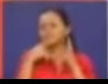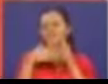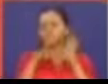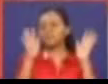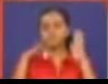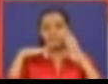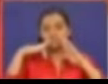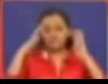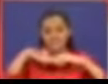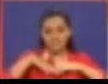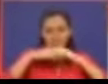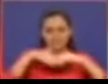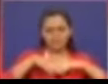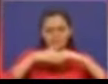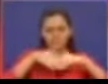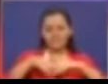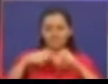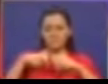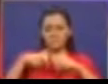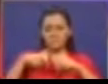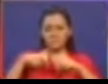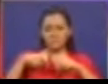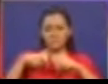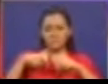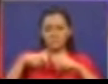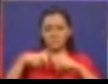que perjudican a los pobres, la pobreza